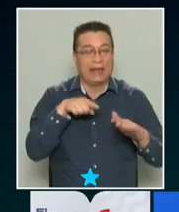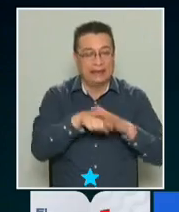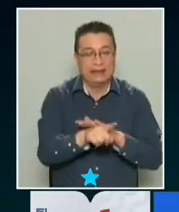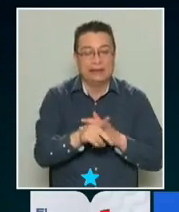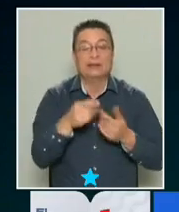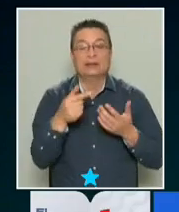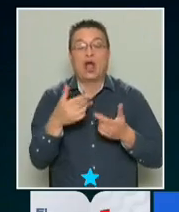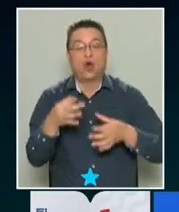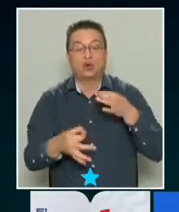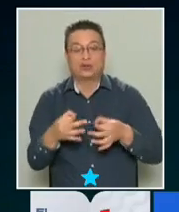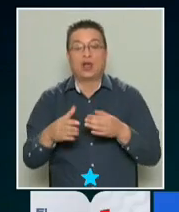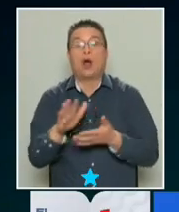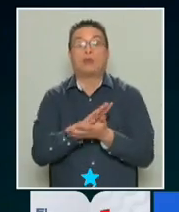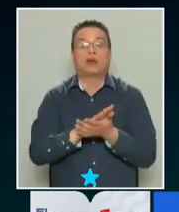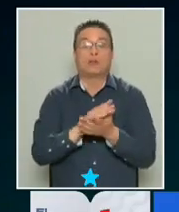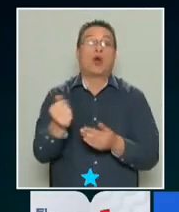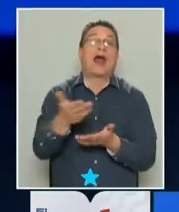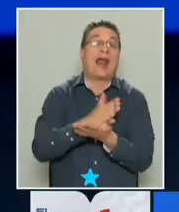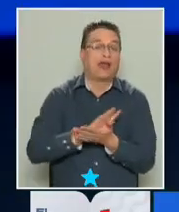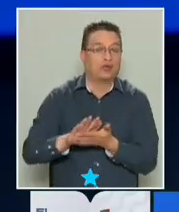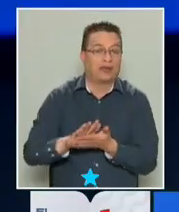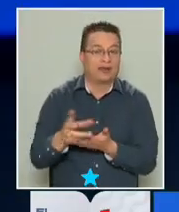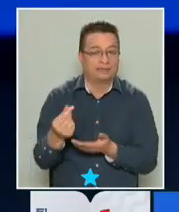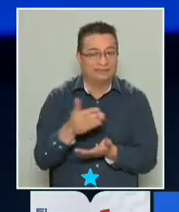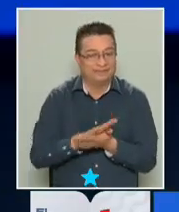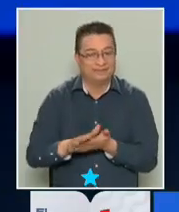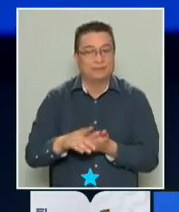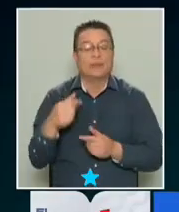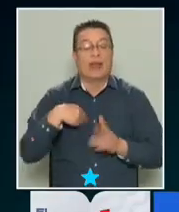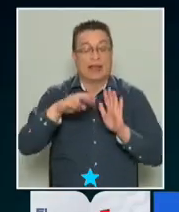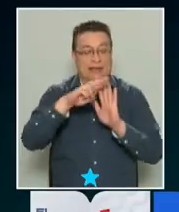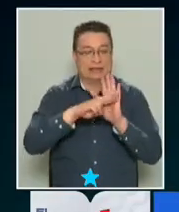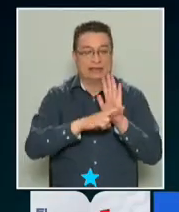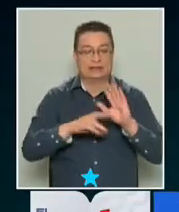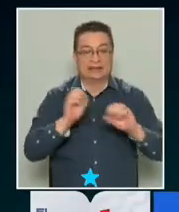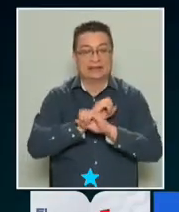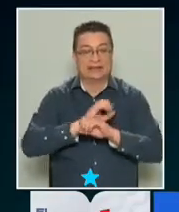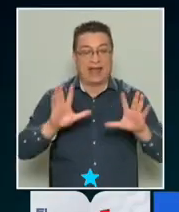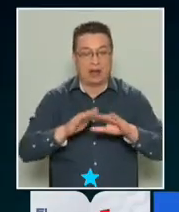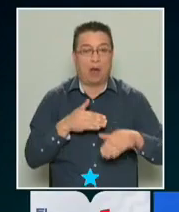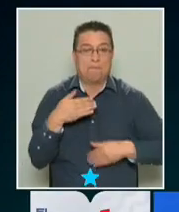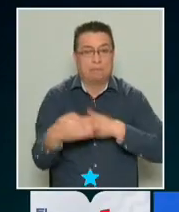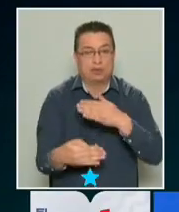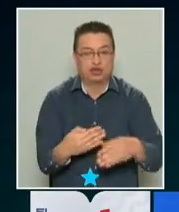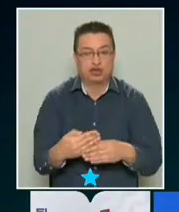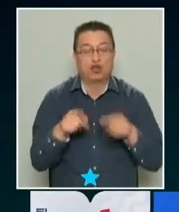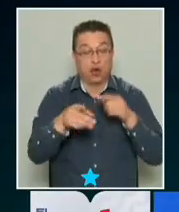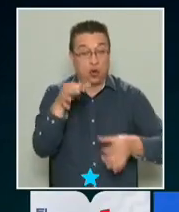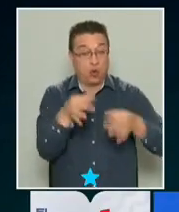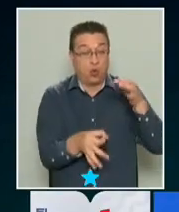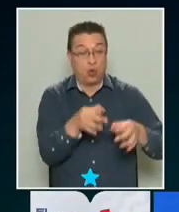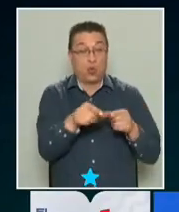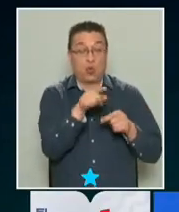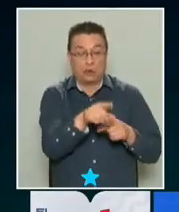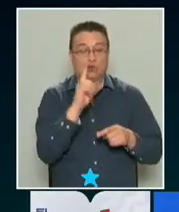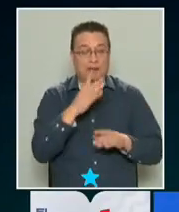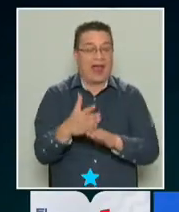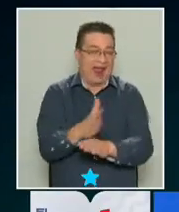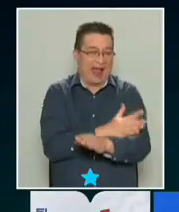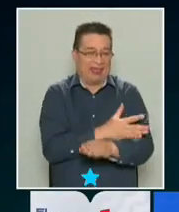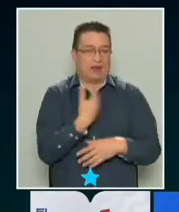y tienen que ver por ejemplo con la gratuidad por ejemplo con las reglas claras del debido proceso que tú tengas un juez que está establecido con anterioridad